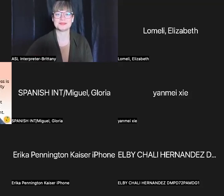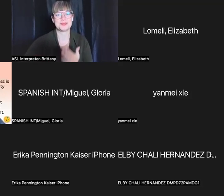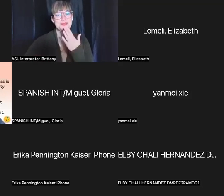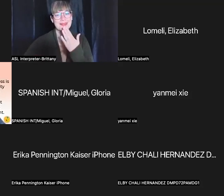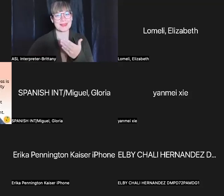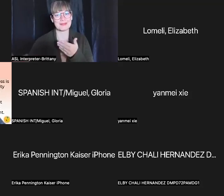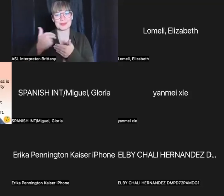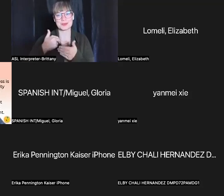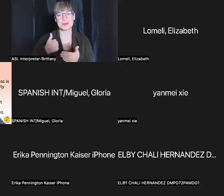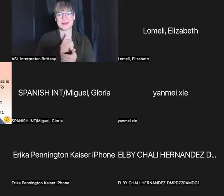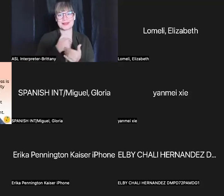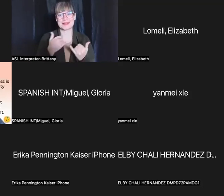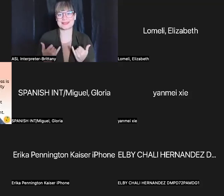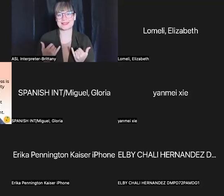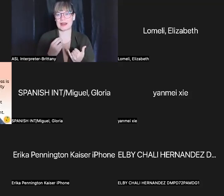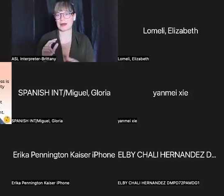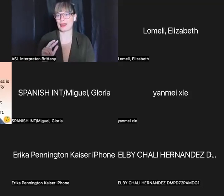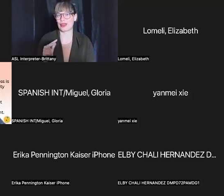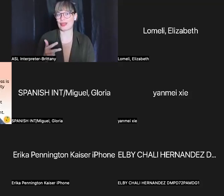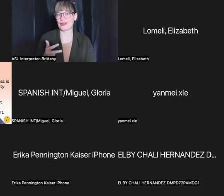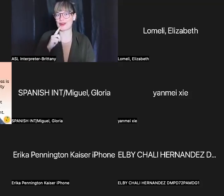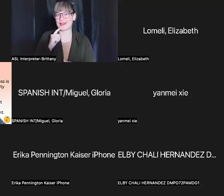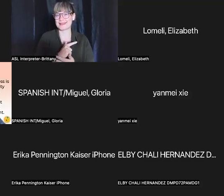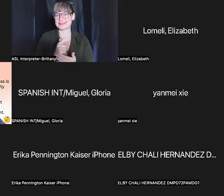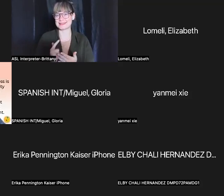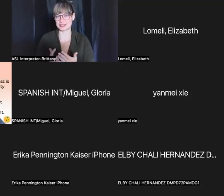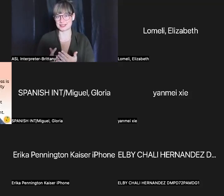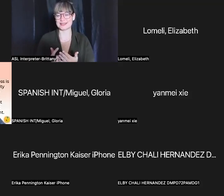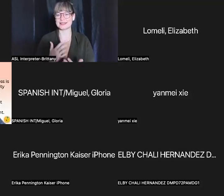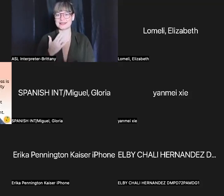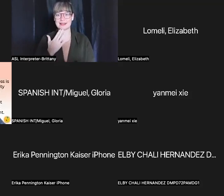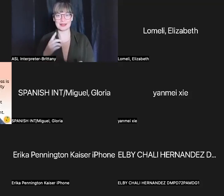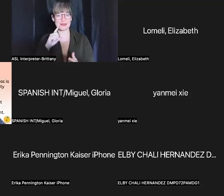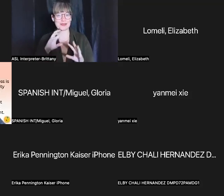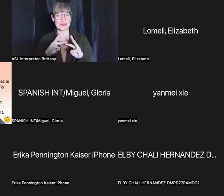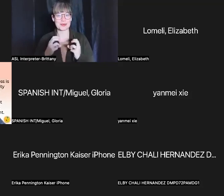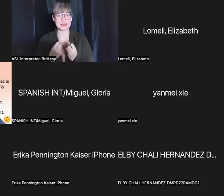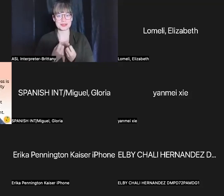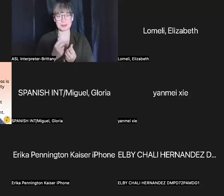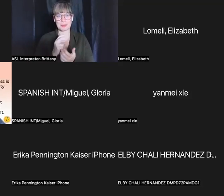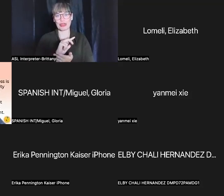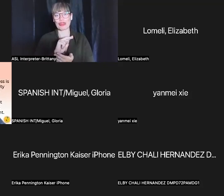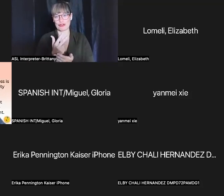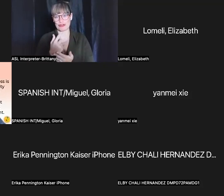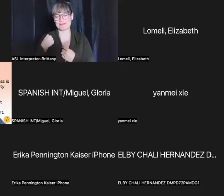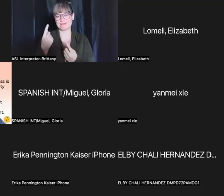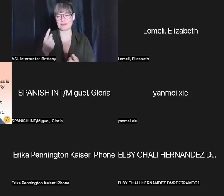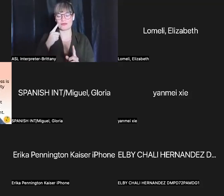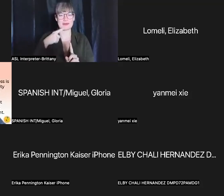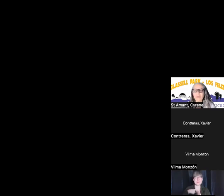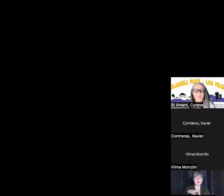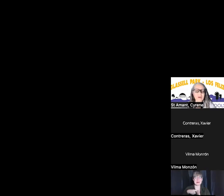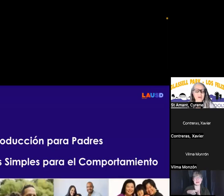para comenzar, gracias por estar aquí. Esta es la tercera de nuestra serie de talleres.